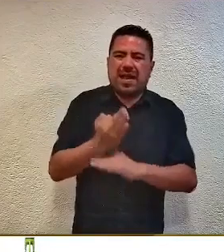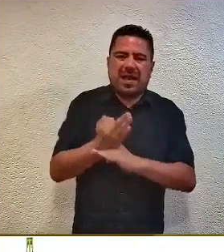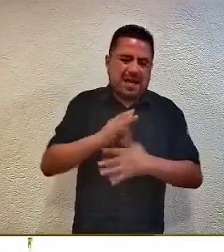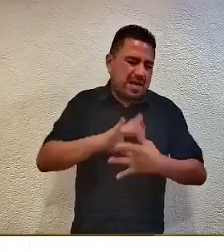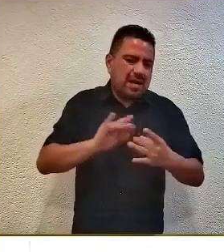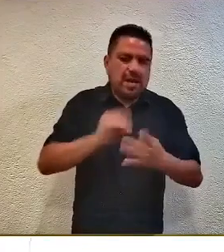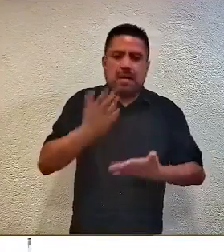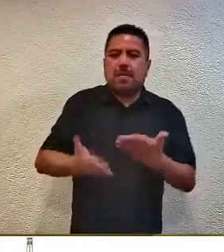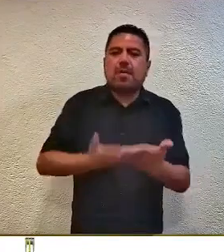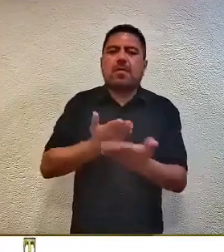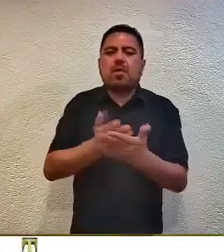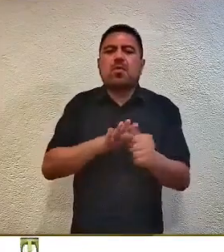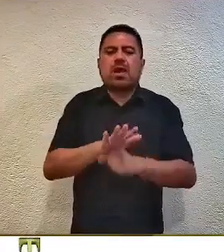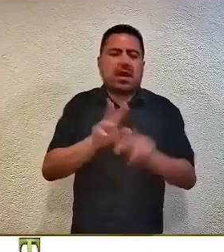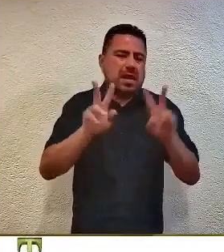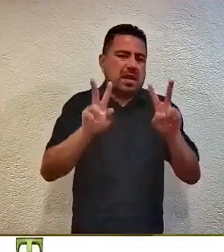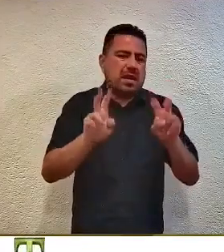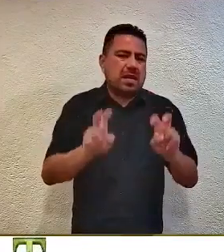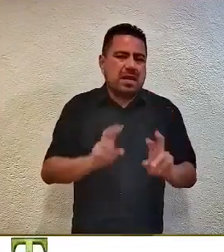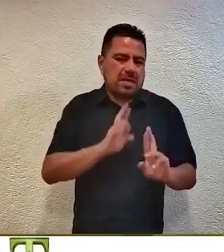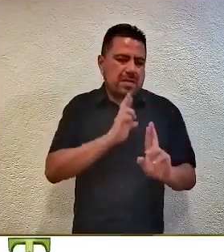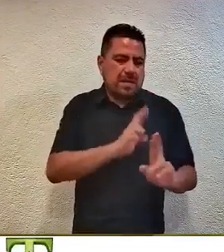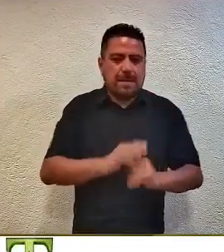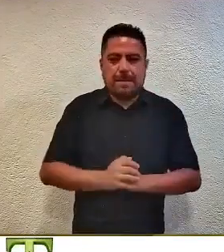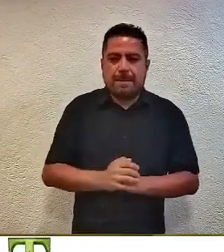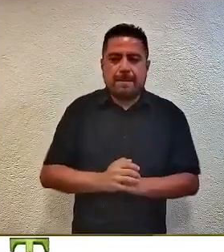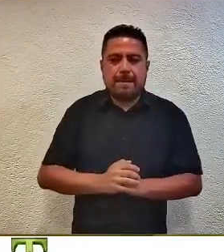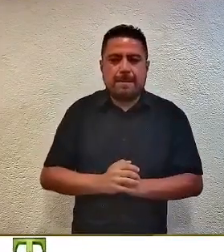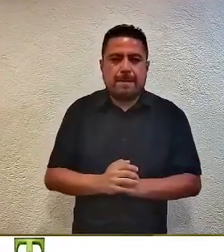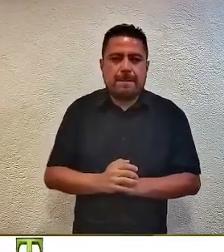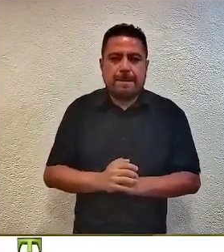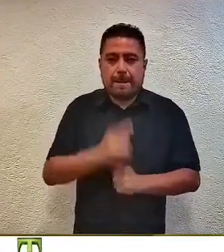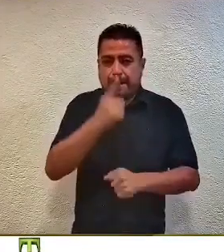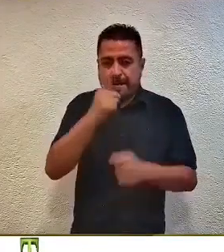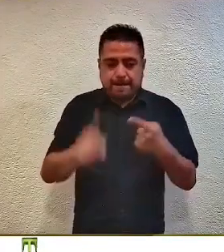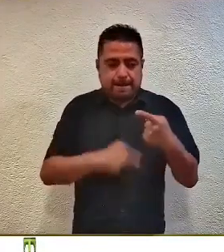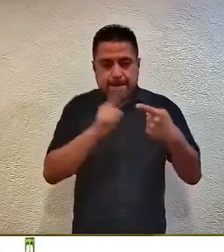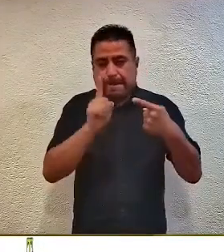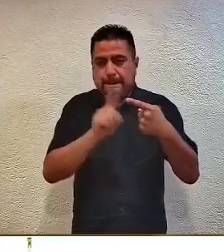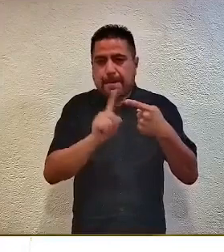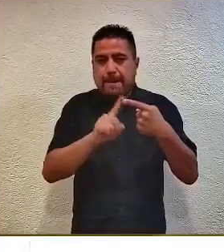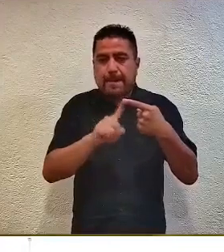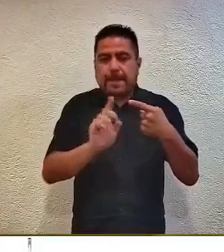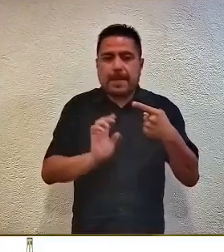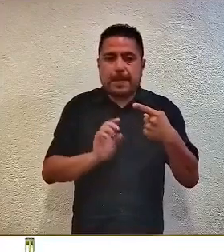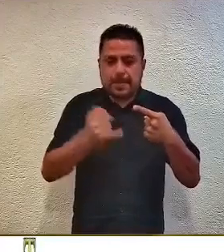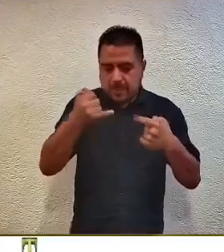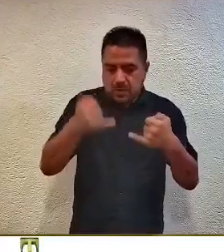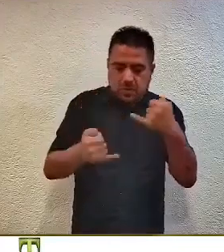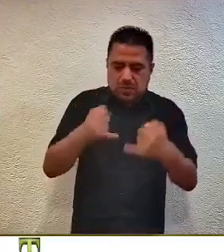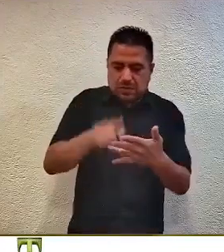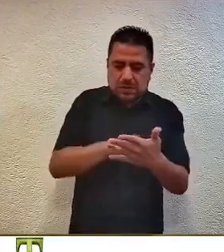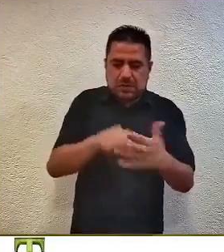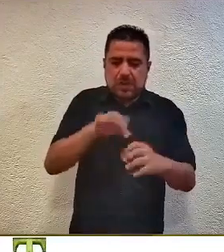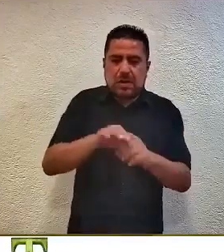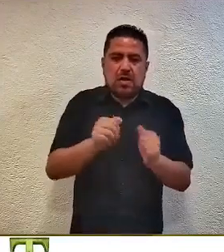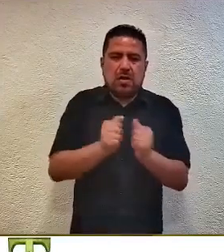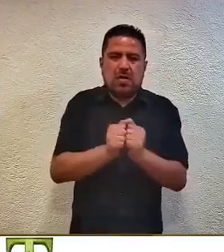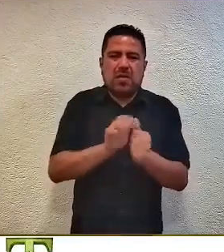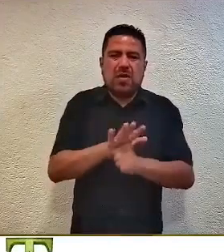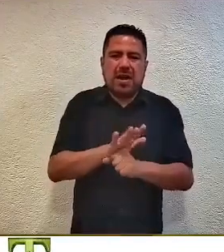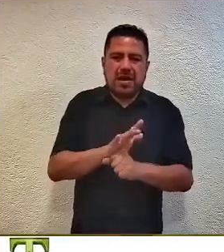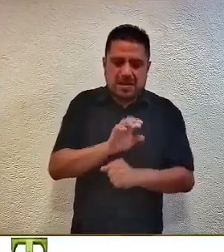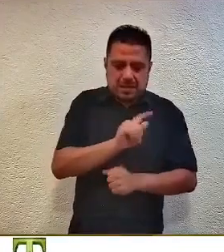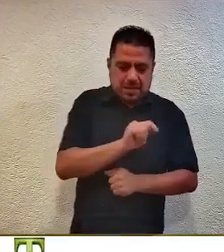se proponen los siguientes puntos resolutivos. Primero, se declara fundado el juicio electoral ciudadano con clave de